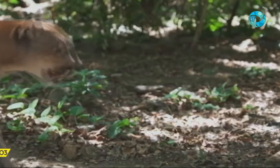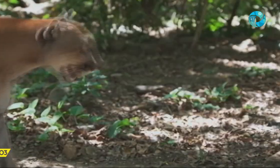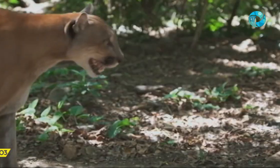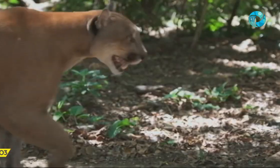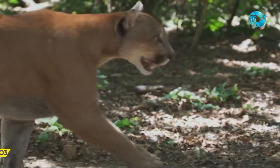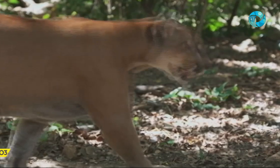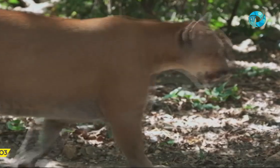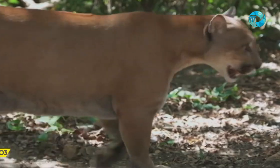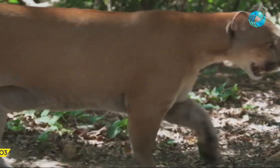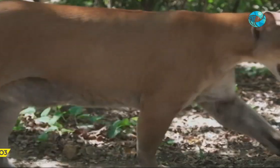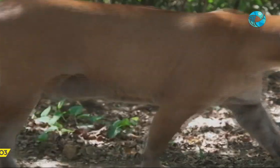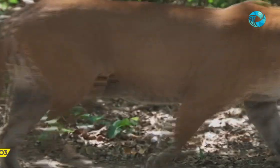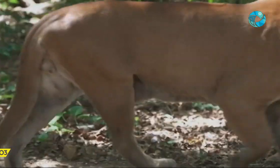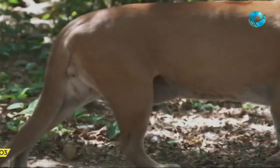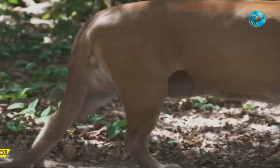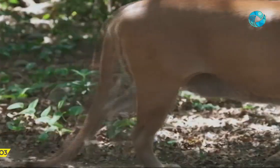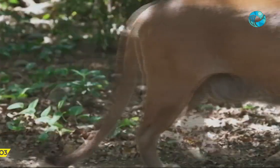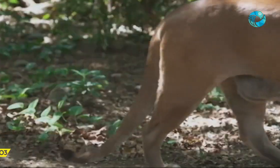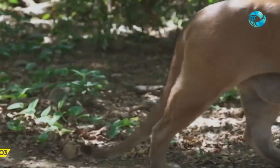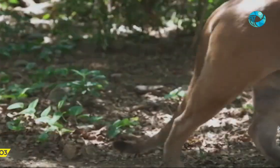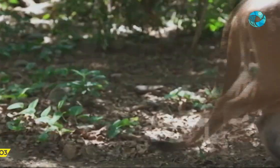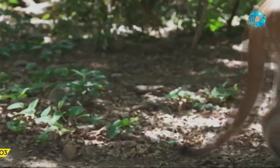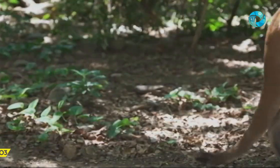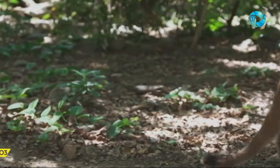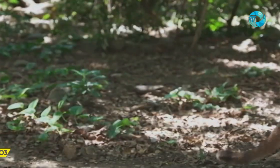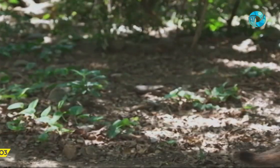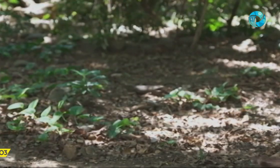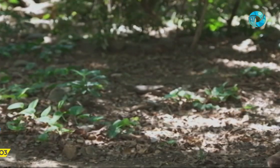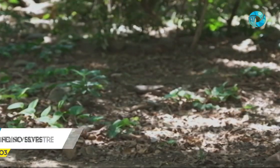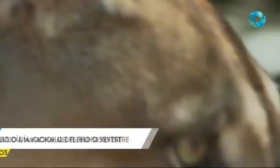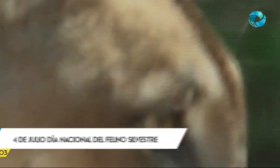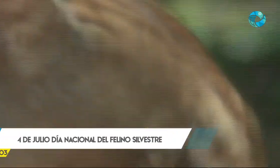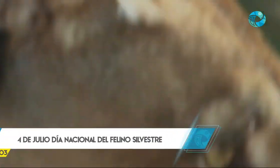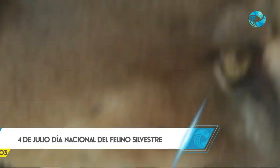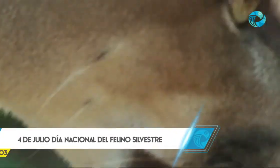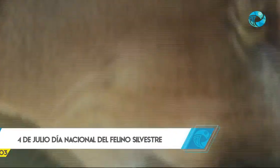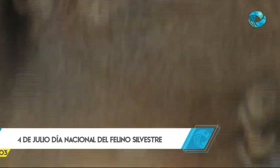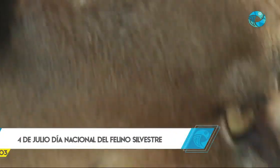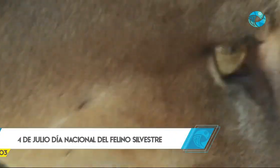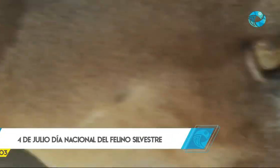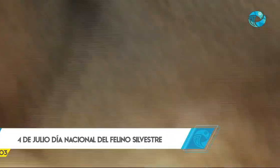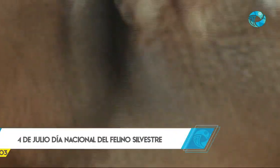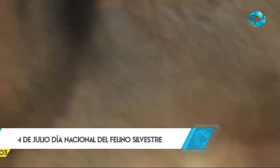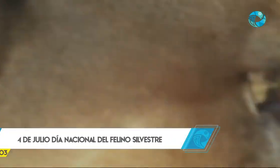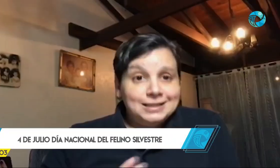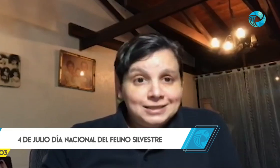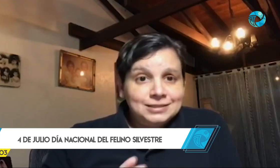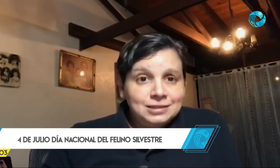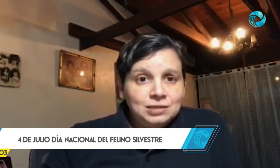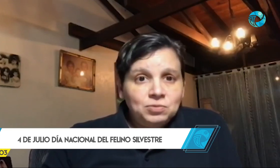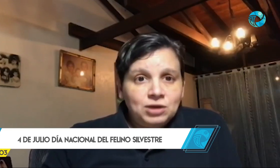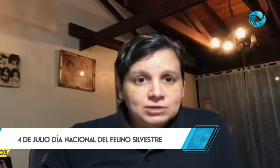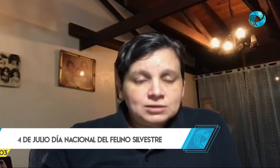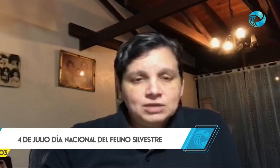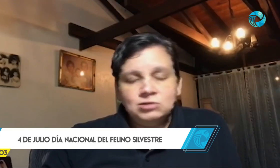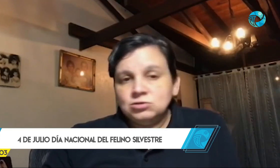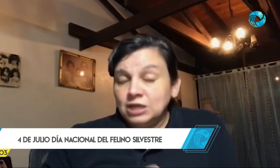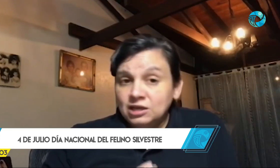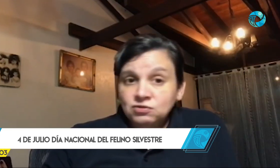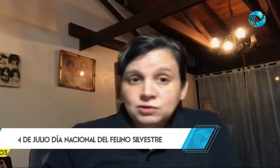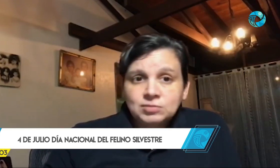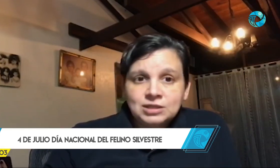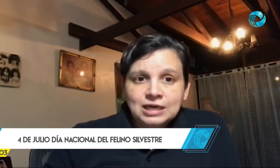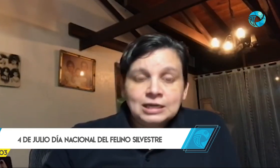La recomendación es no realizar movimientos o ruidos bruscos que puedan hacerlos sentir amenazados. Ante este tipo de avistamientos